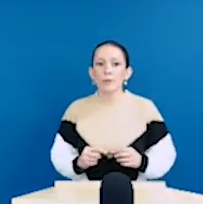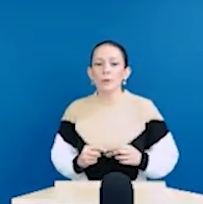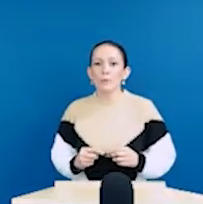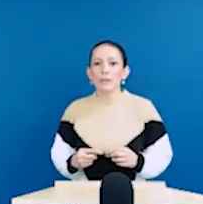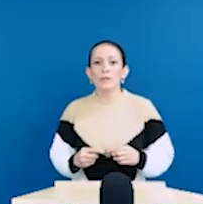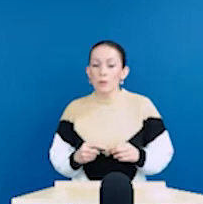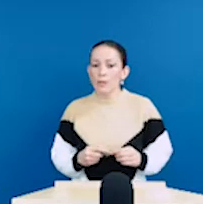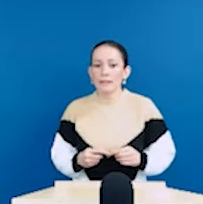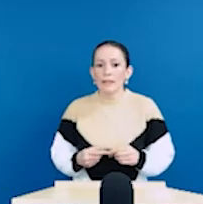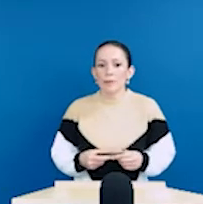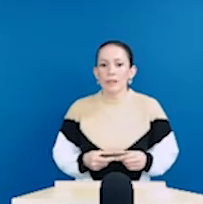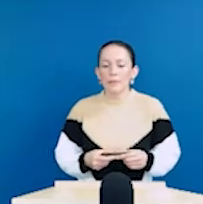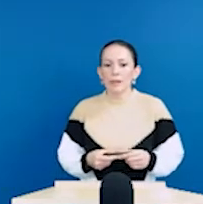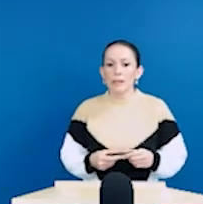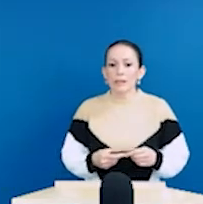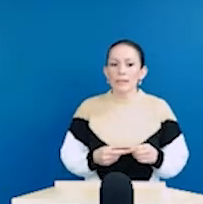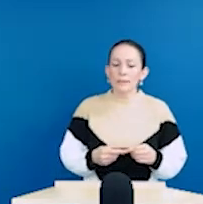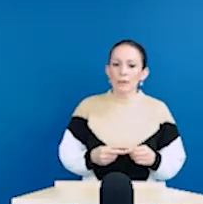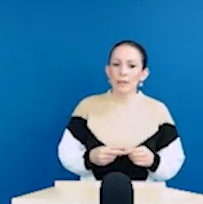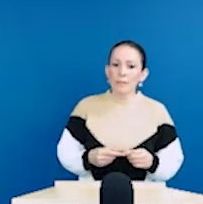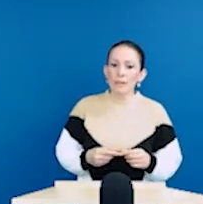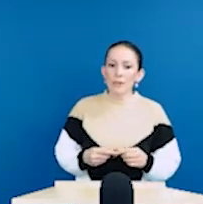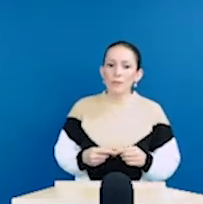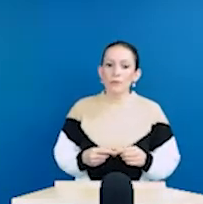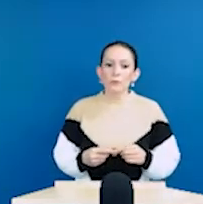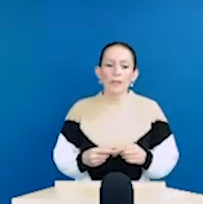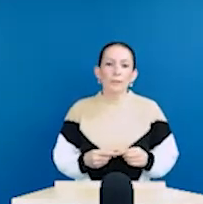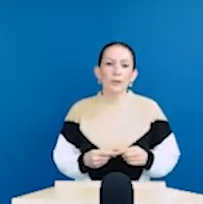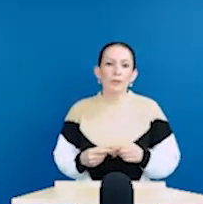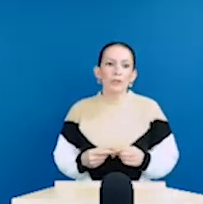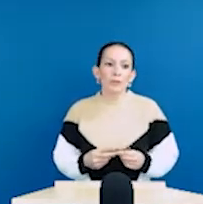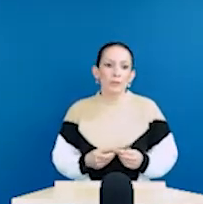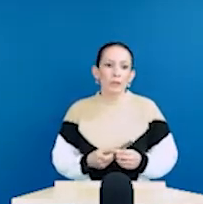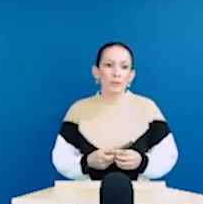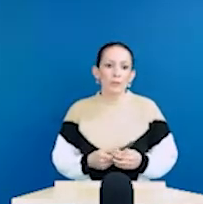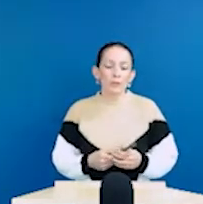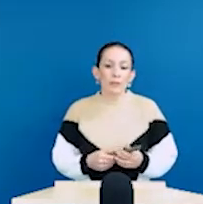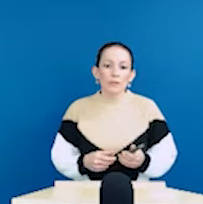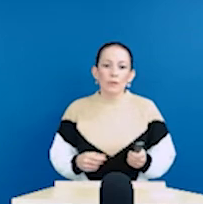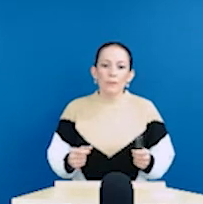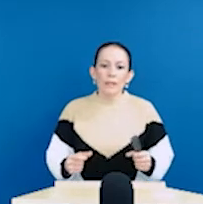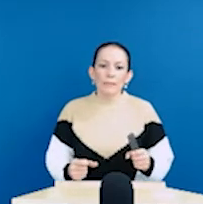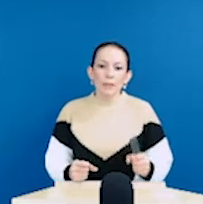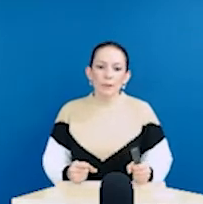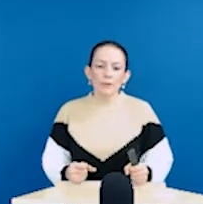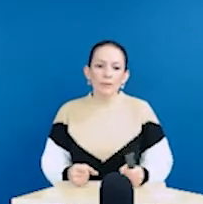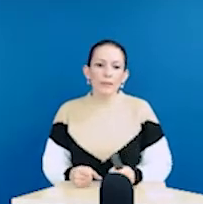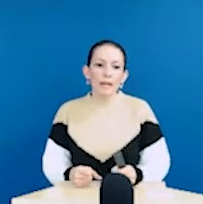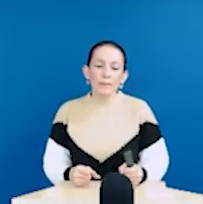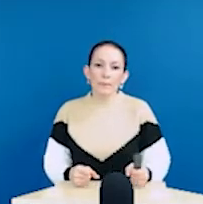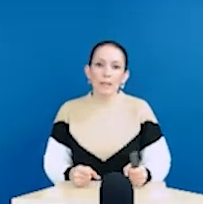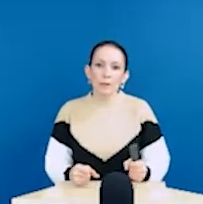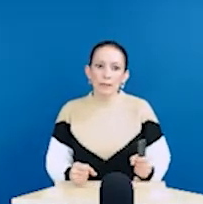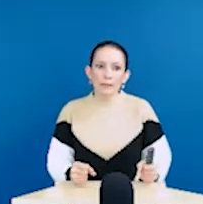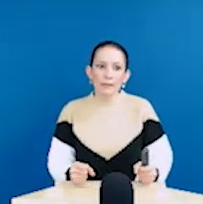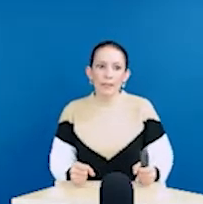un tratamiento como lo es la quimioterapia. Desafortunadamente, los medicamentos citostáticos son medicamentos que